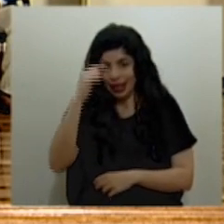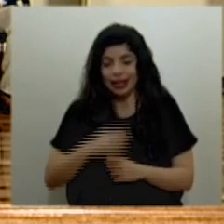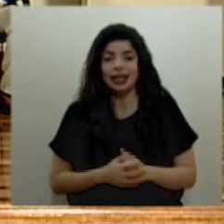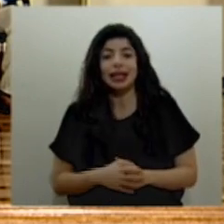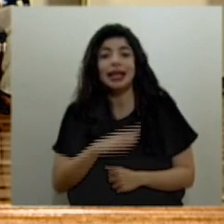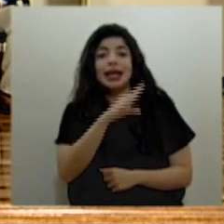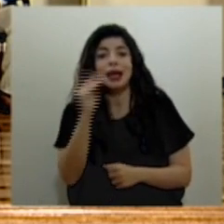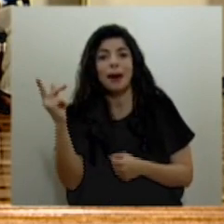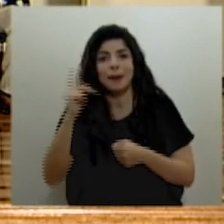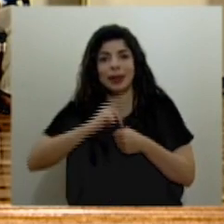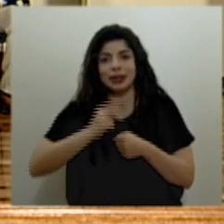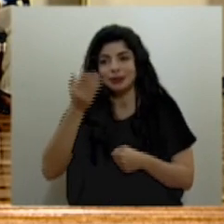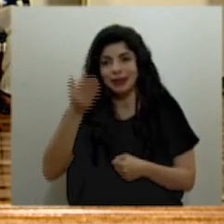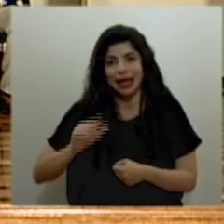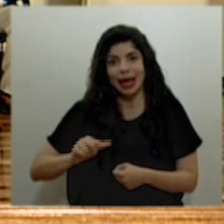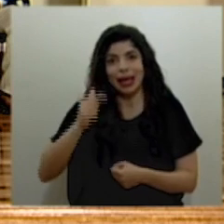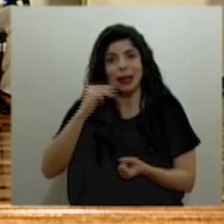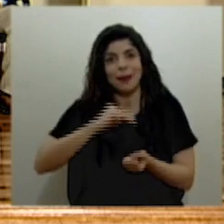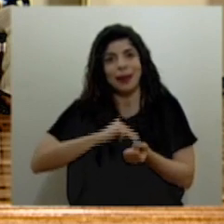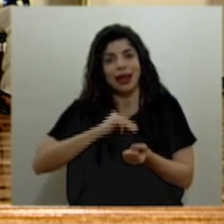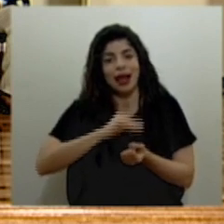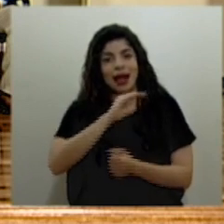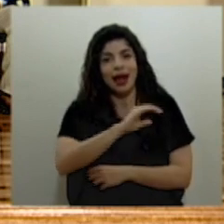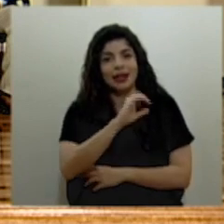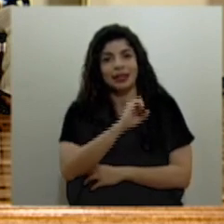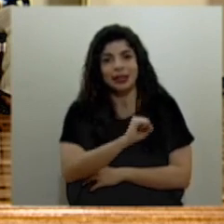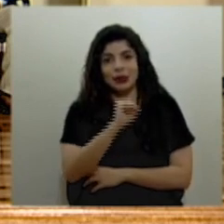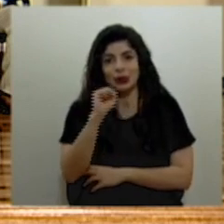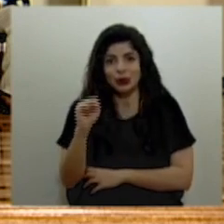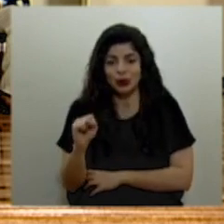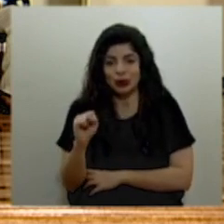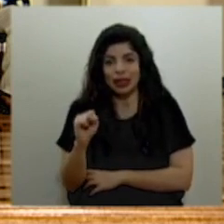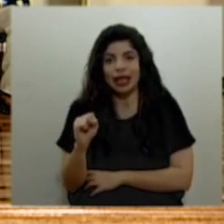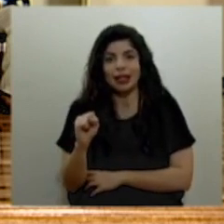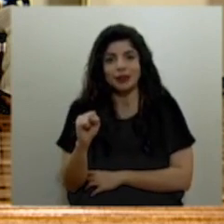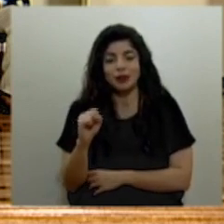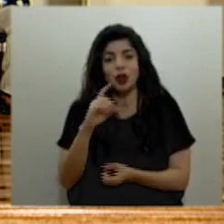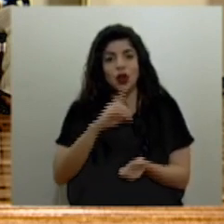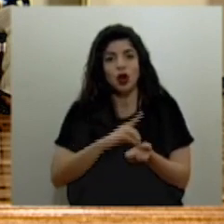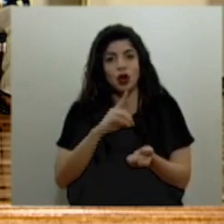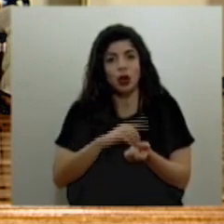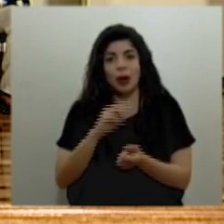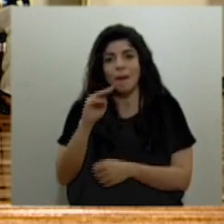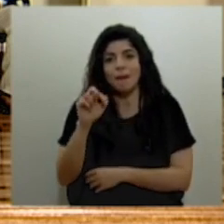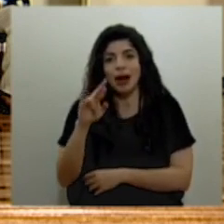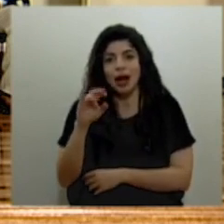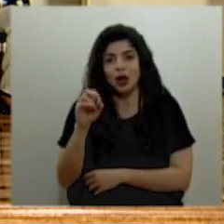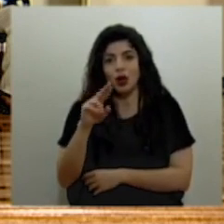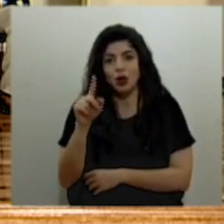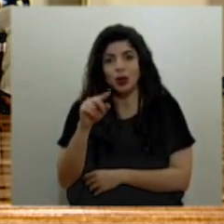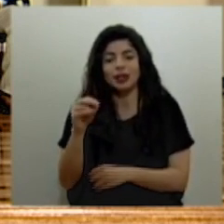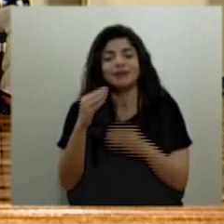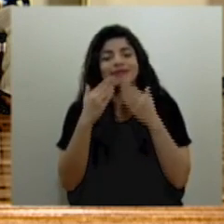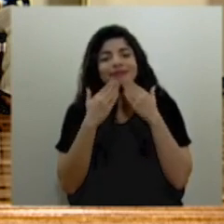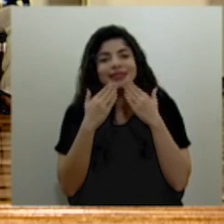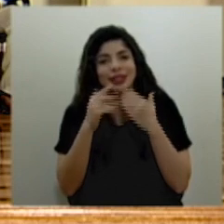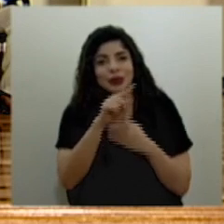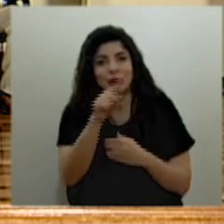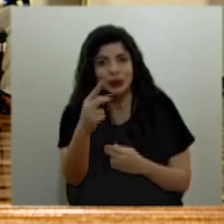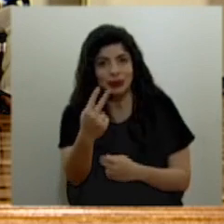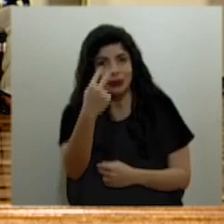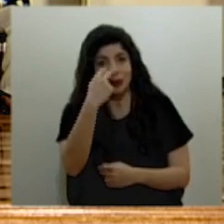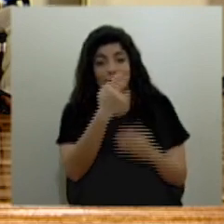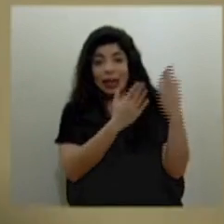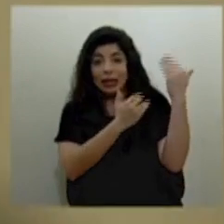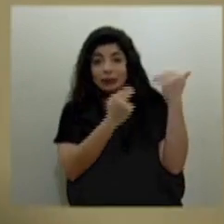Solís, y la participación del gerente médico de la Caja Costarricense de Seguro Social, el doctor Mario Ruiz. Muchas gracias a ustedes por su